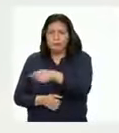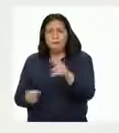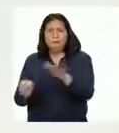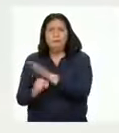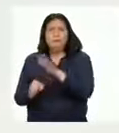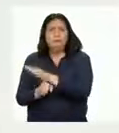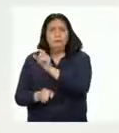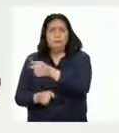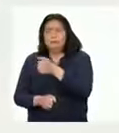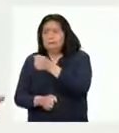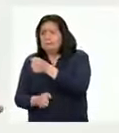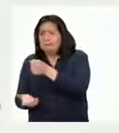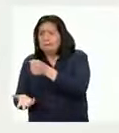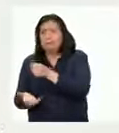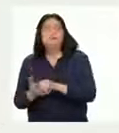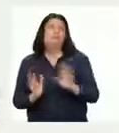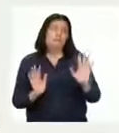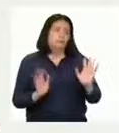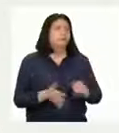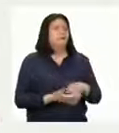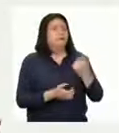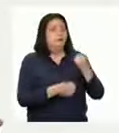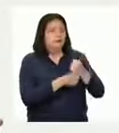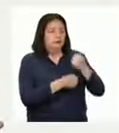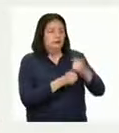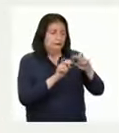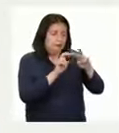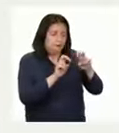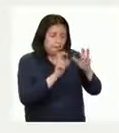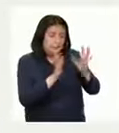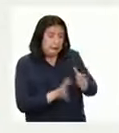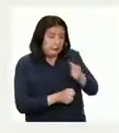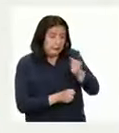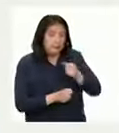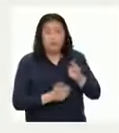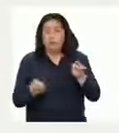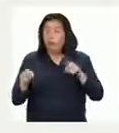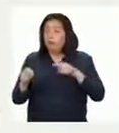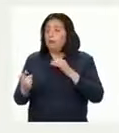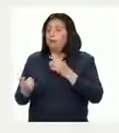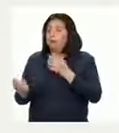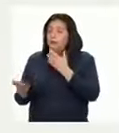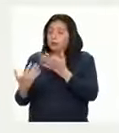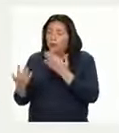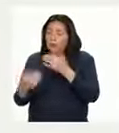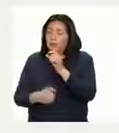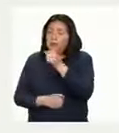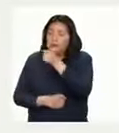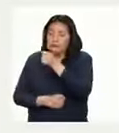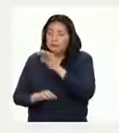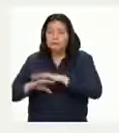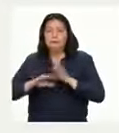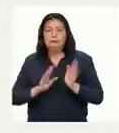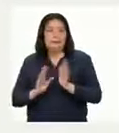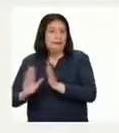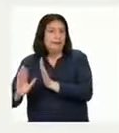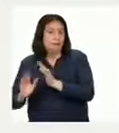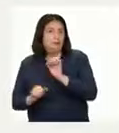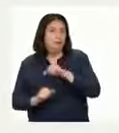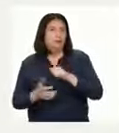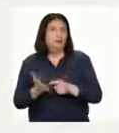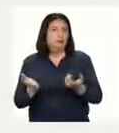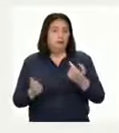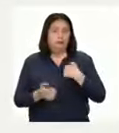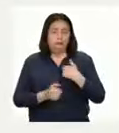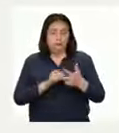ocupado? Como en todo trabajo de investigación, Patti, en las entrevistas es importante la planificación.